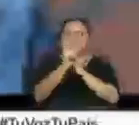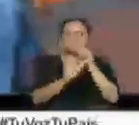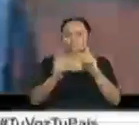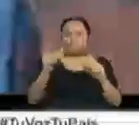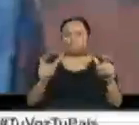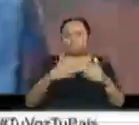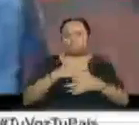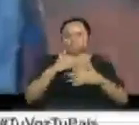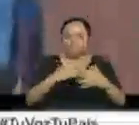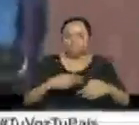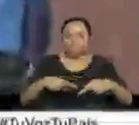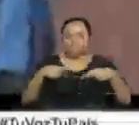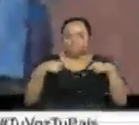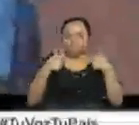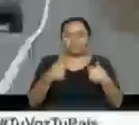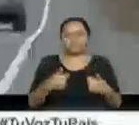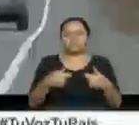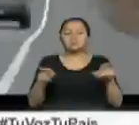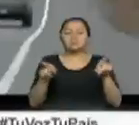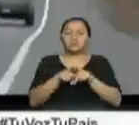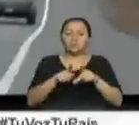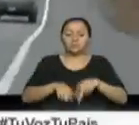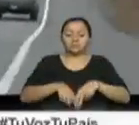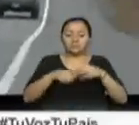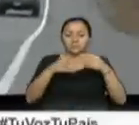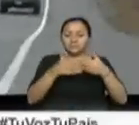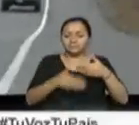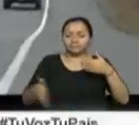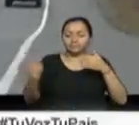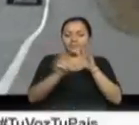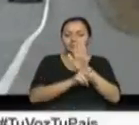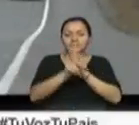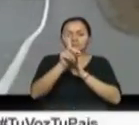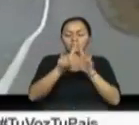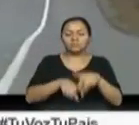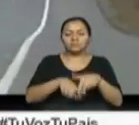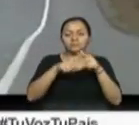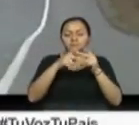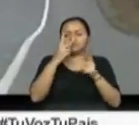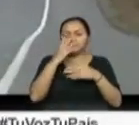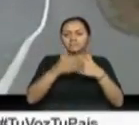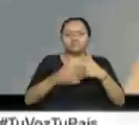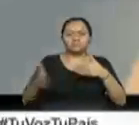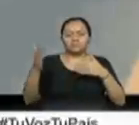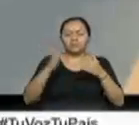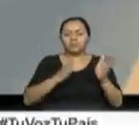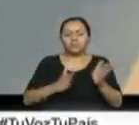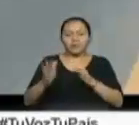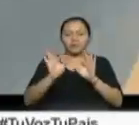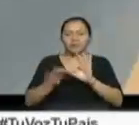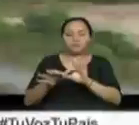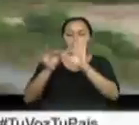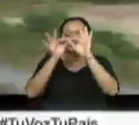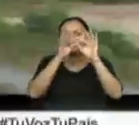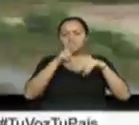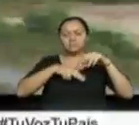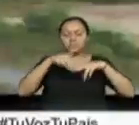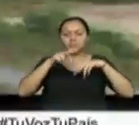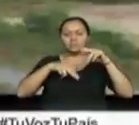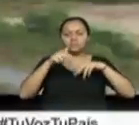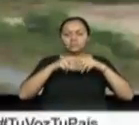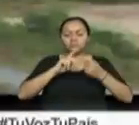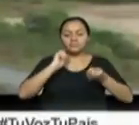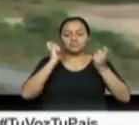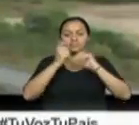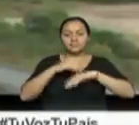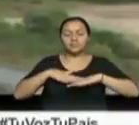con dignidad. Como un punto de partida hacia el desarrollo, inicia un enorme plan de readecuación y construcción de la red